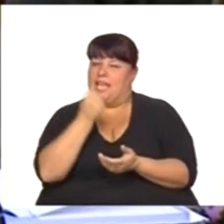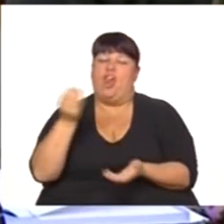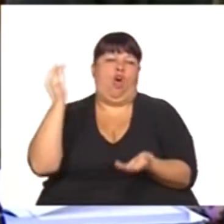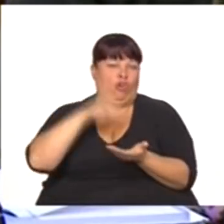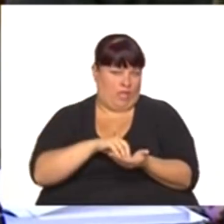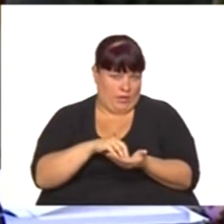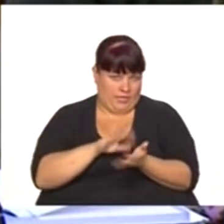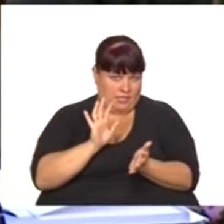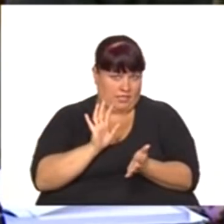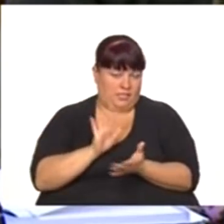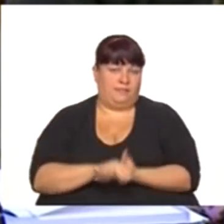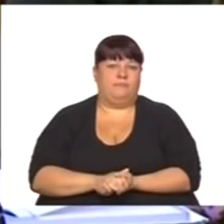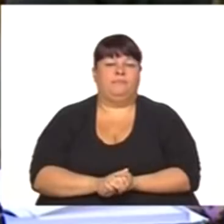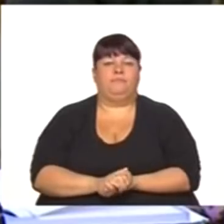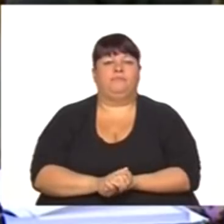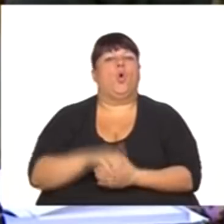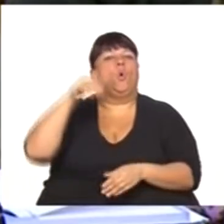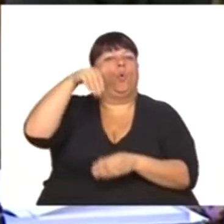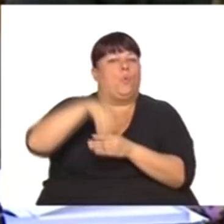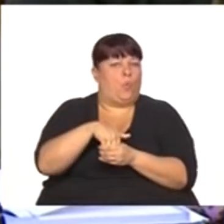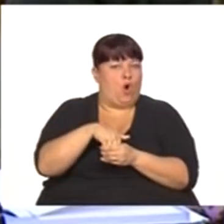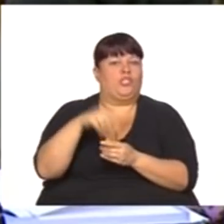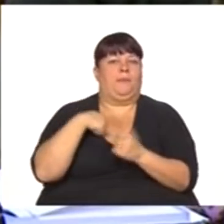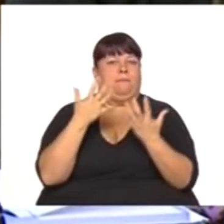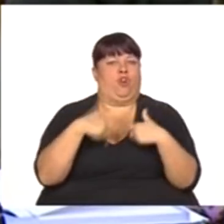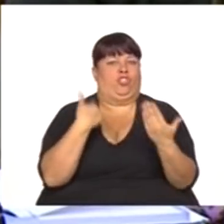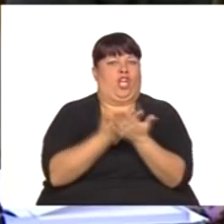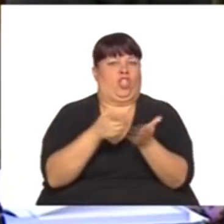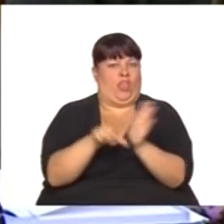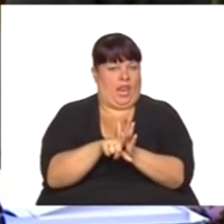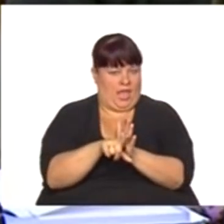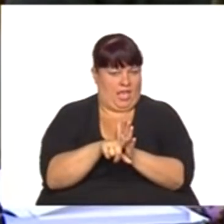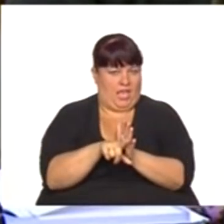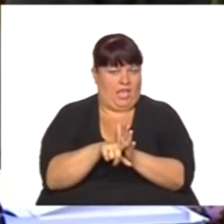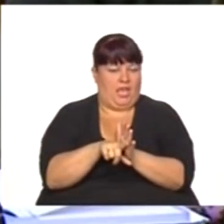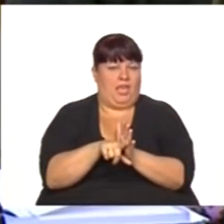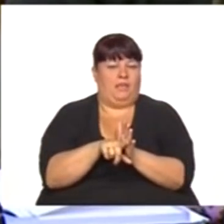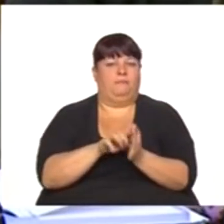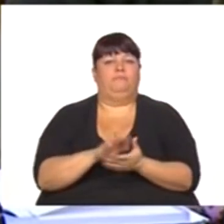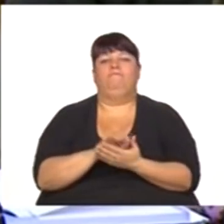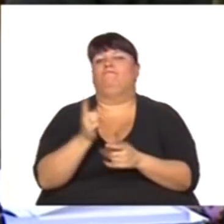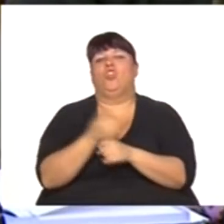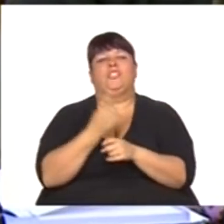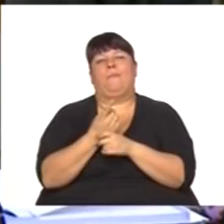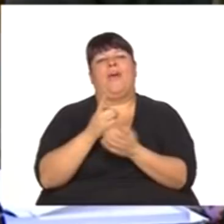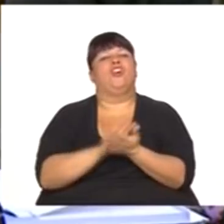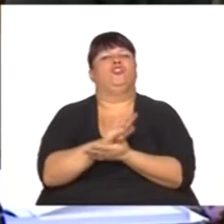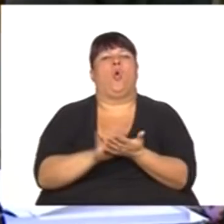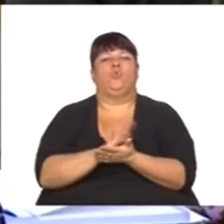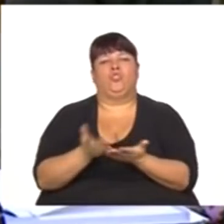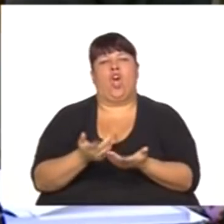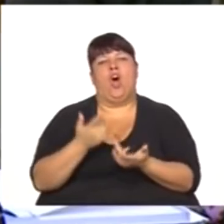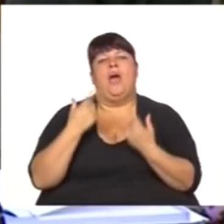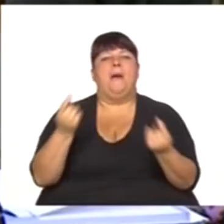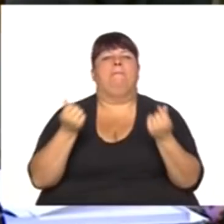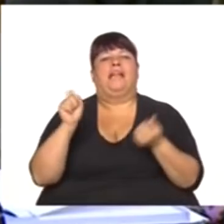otra vez que se vote nuestro proyecto de ley. No pueden resolverse